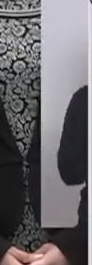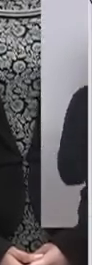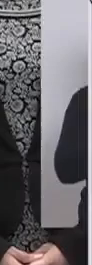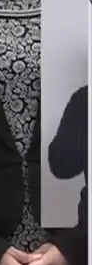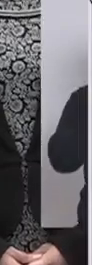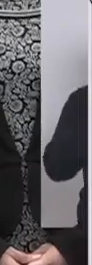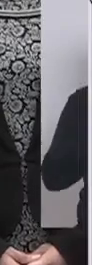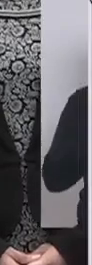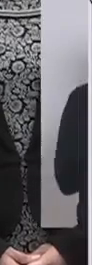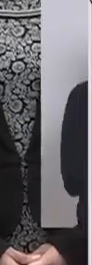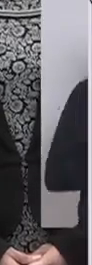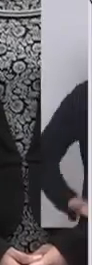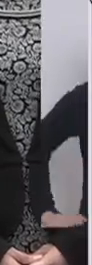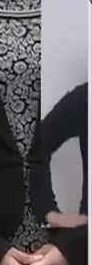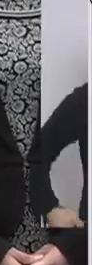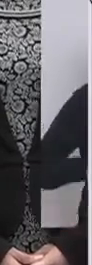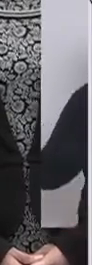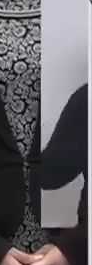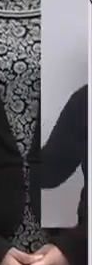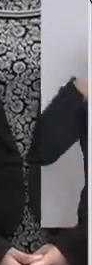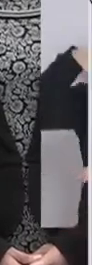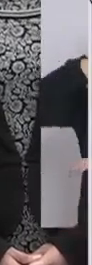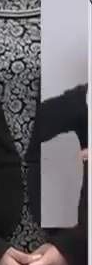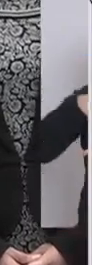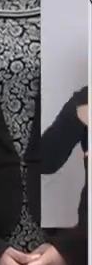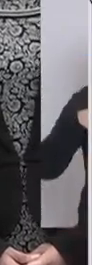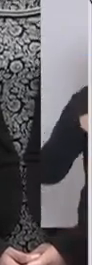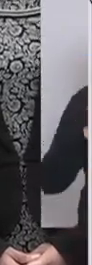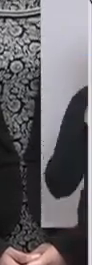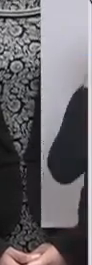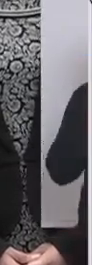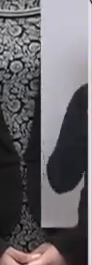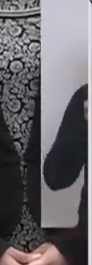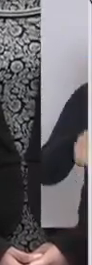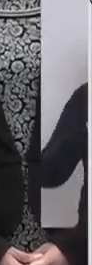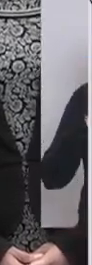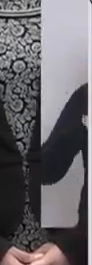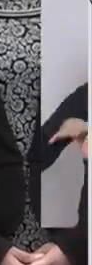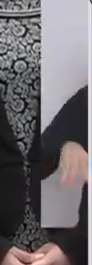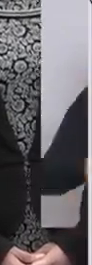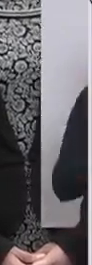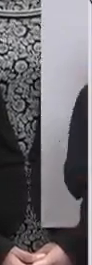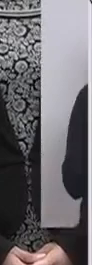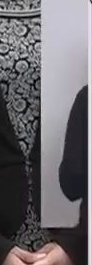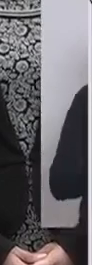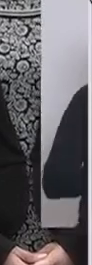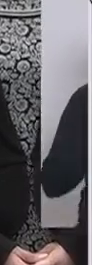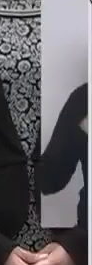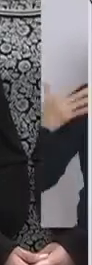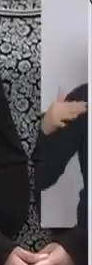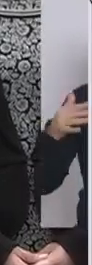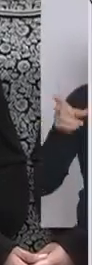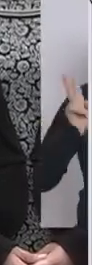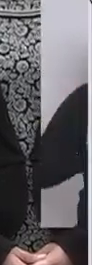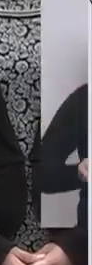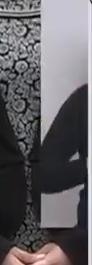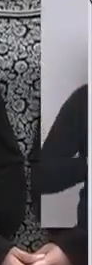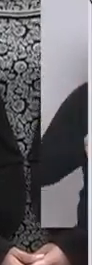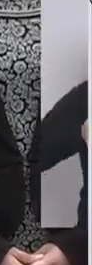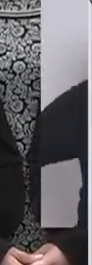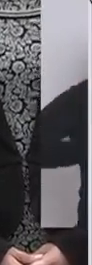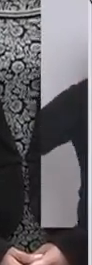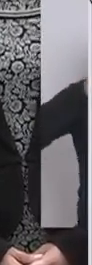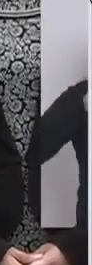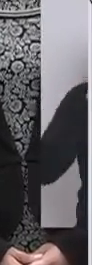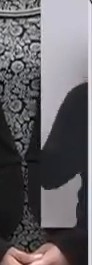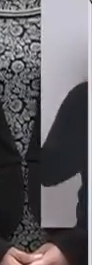de reformar la justicia civil también es muy relevante y se viene persiguiendo hace mucho tiempo, así que creo que igual es un buen anuncio para una situación